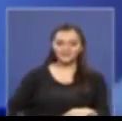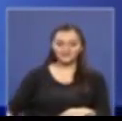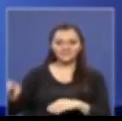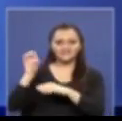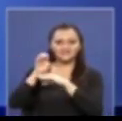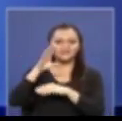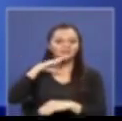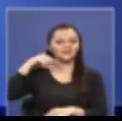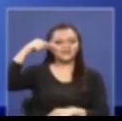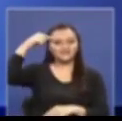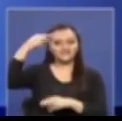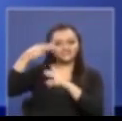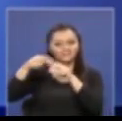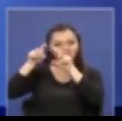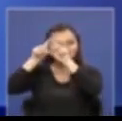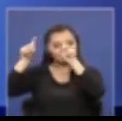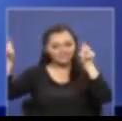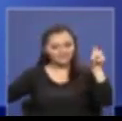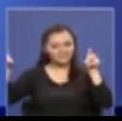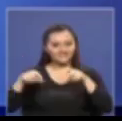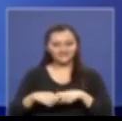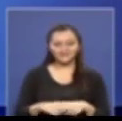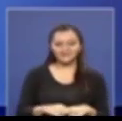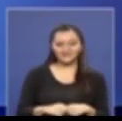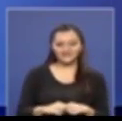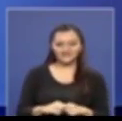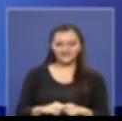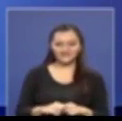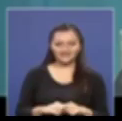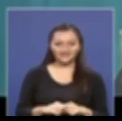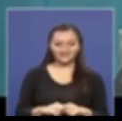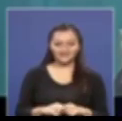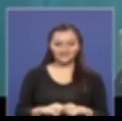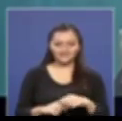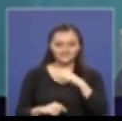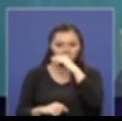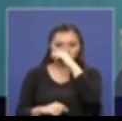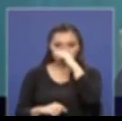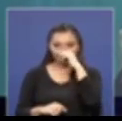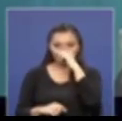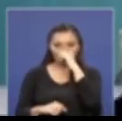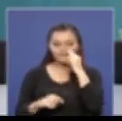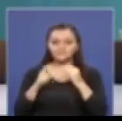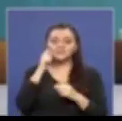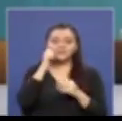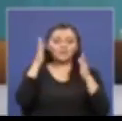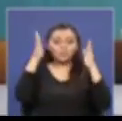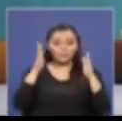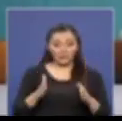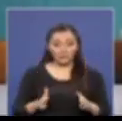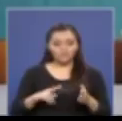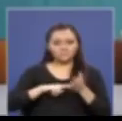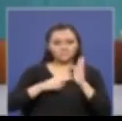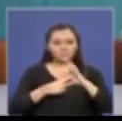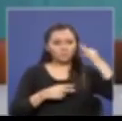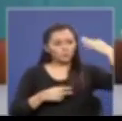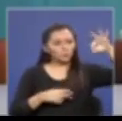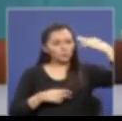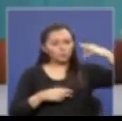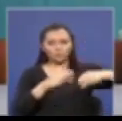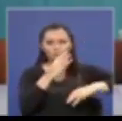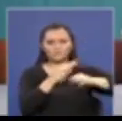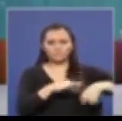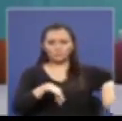Rafael Correa Delgado, presidente constitucional del Ecuador. El ser humano no es lo único importante en